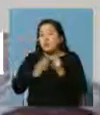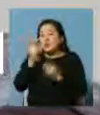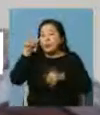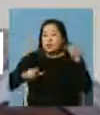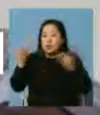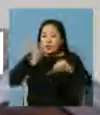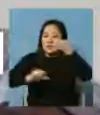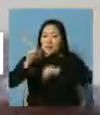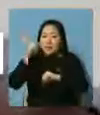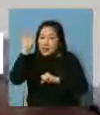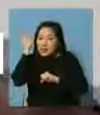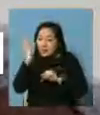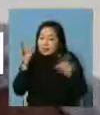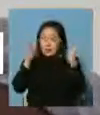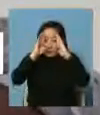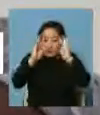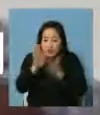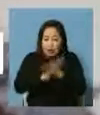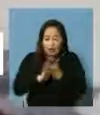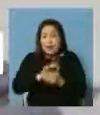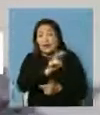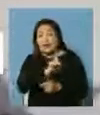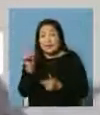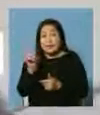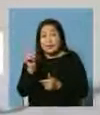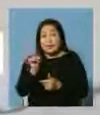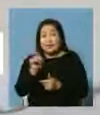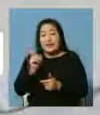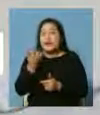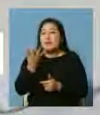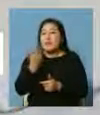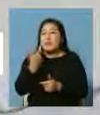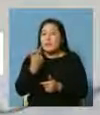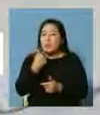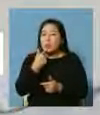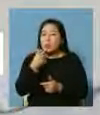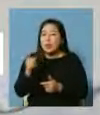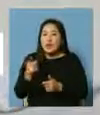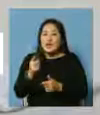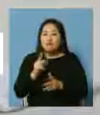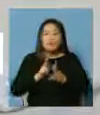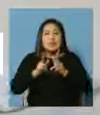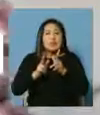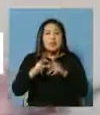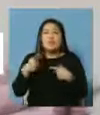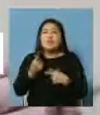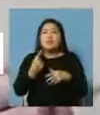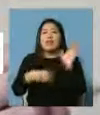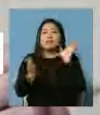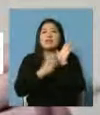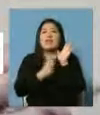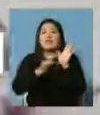en resolver este problema. Yo mismo, sin hacer así, a mí no me gusta ser autorreferencial, pero yo hice mi tesis doctoral